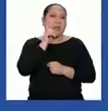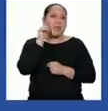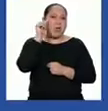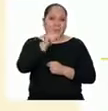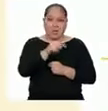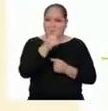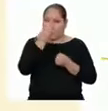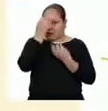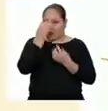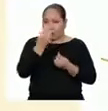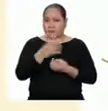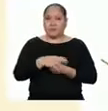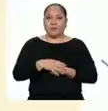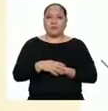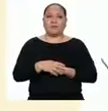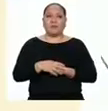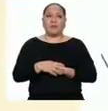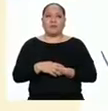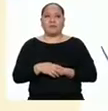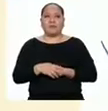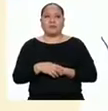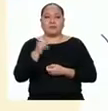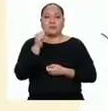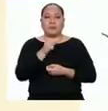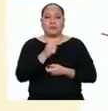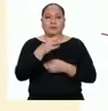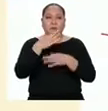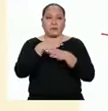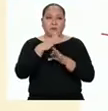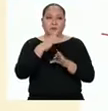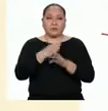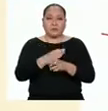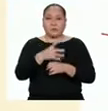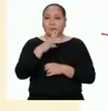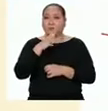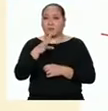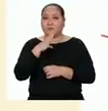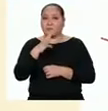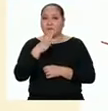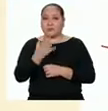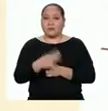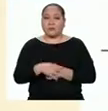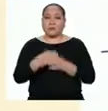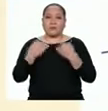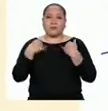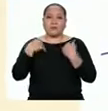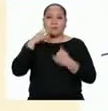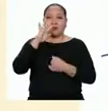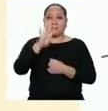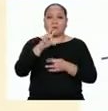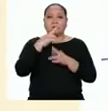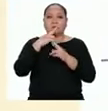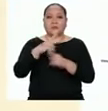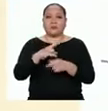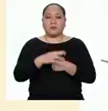información. Para el valor forma, lengua en la que habla, tuvimos 4